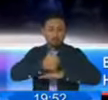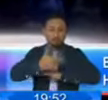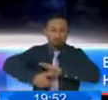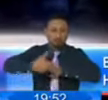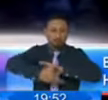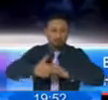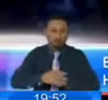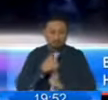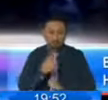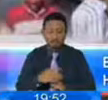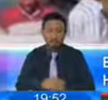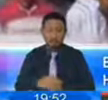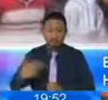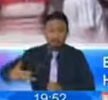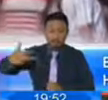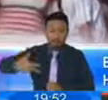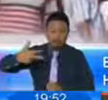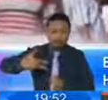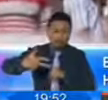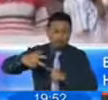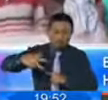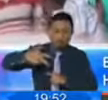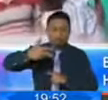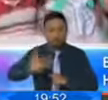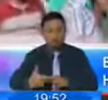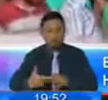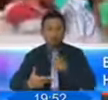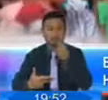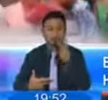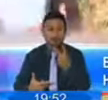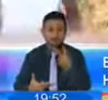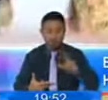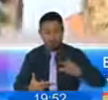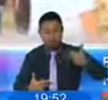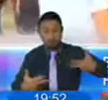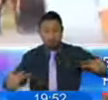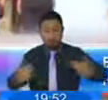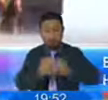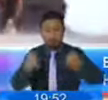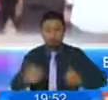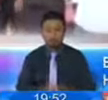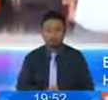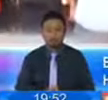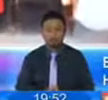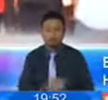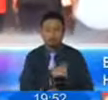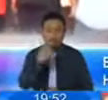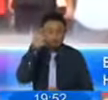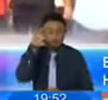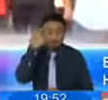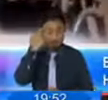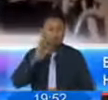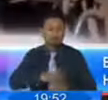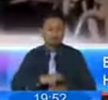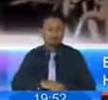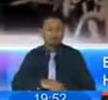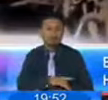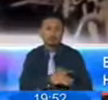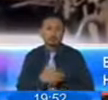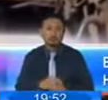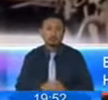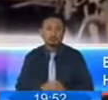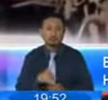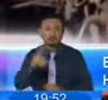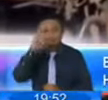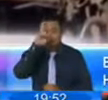informó que se volcó la locomotora del primer tren y dos vagones de la segunda unidad. Se presume que el desastre lo ocasionó un